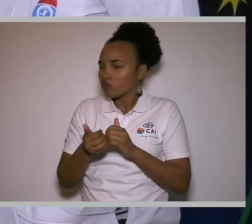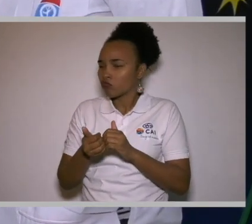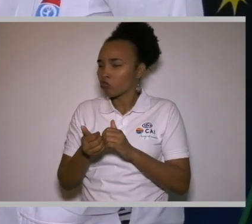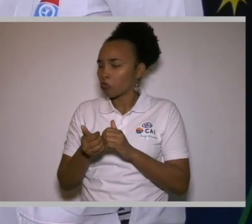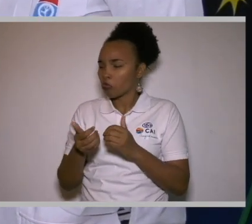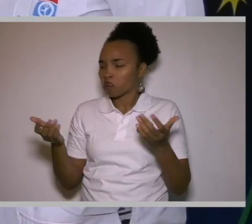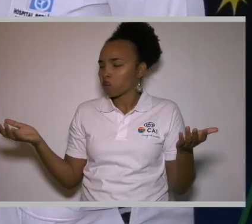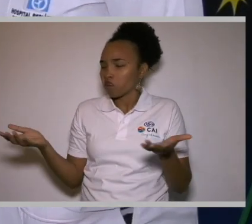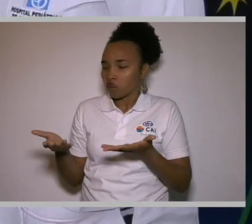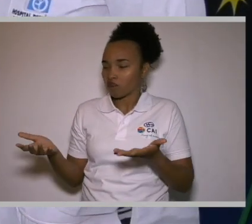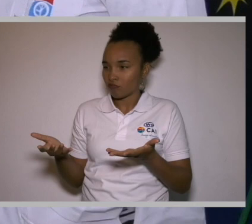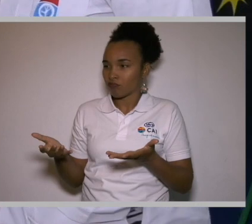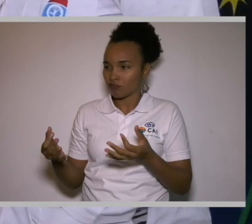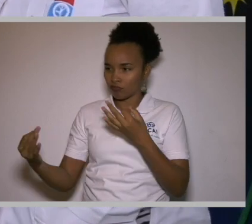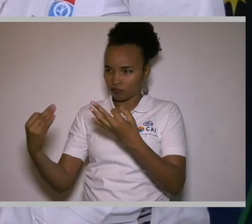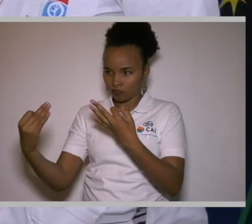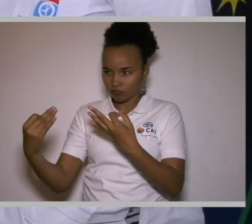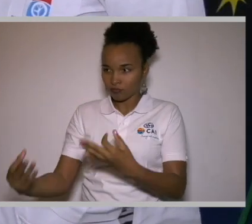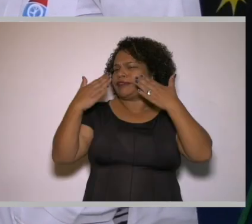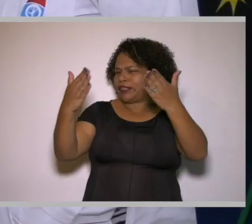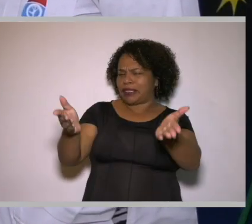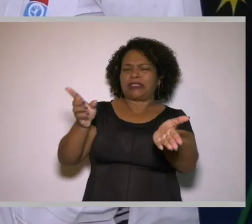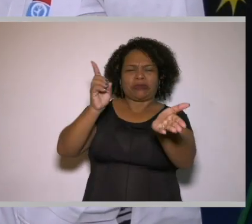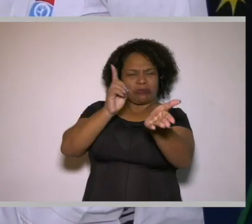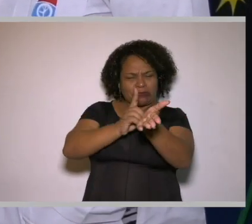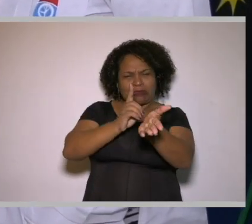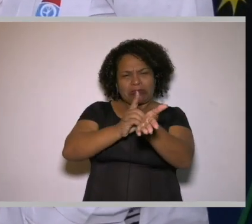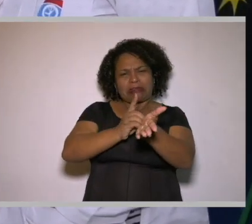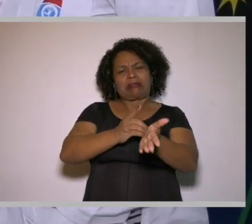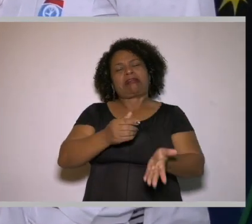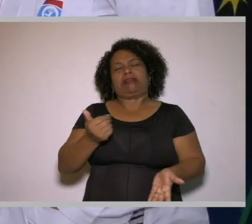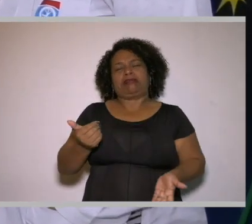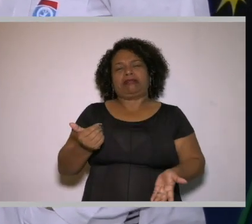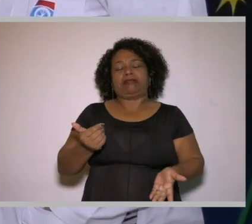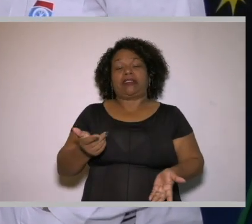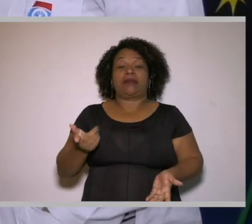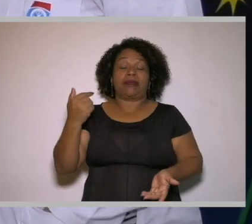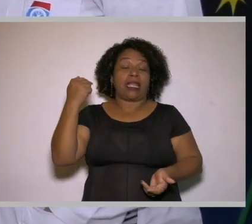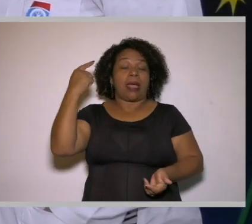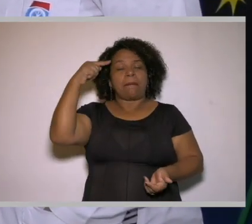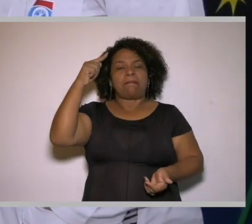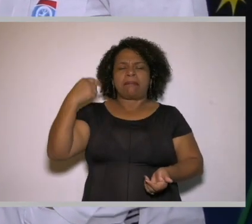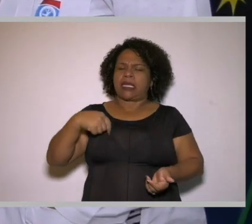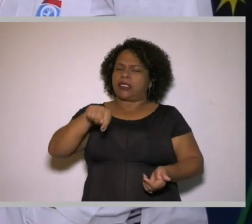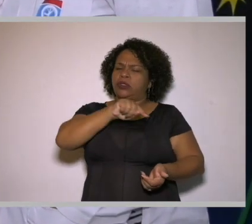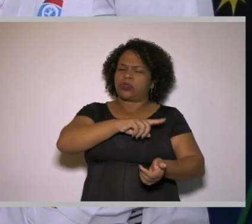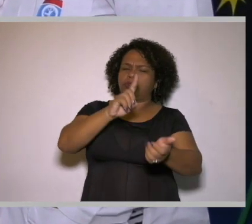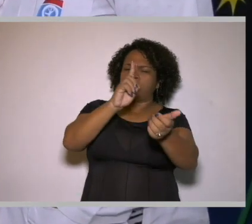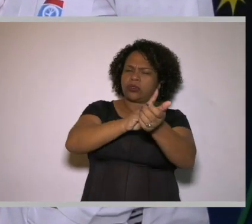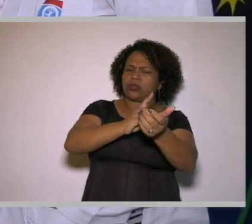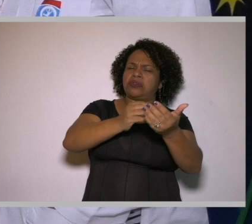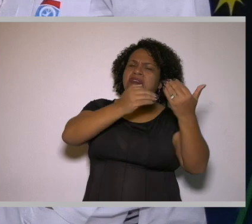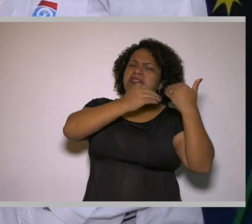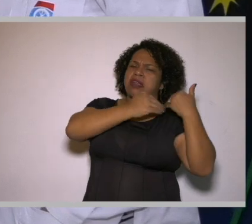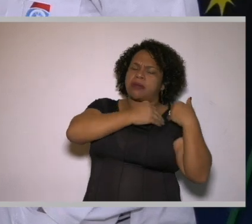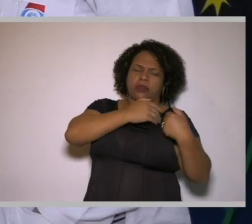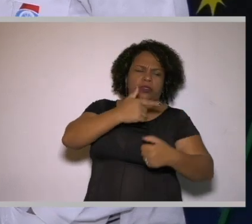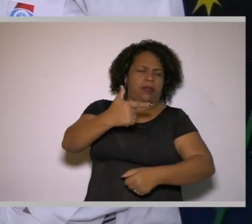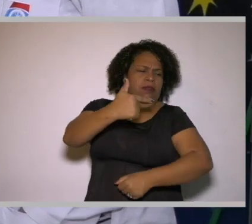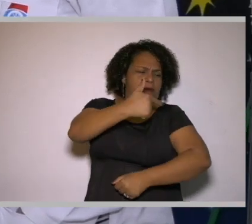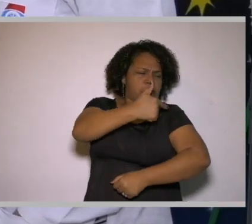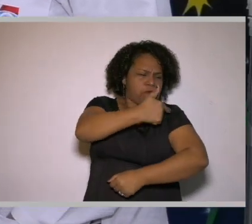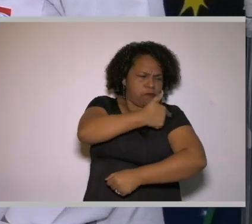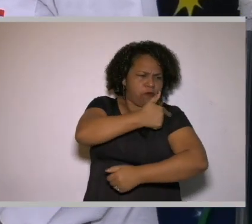los padres que nos están viendo en este momento. Bueno, primero muchas gracias, doctora, porque para los anestesiólogos es muy importante que los